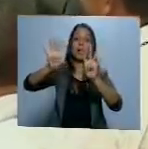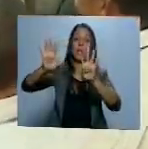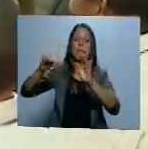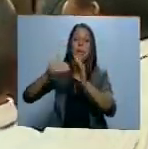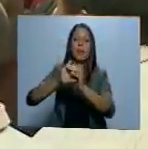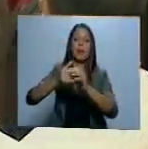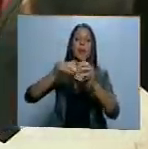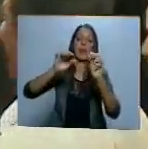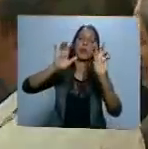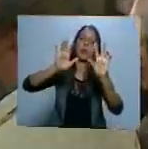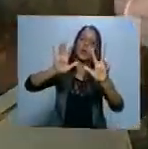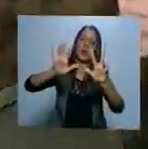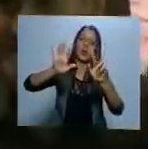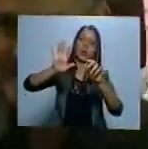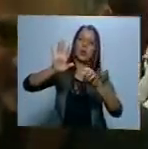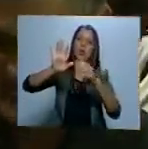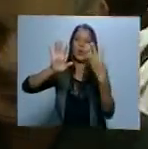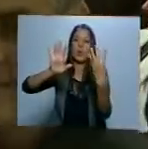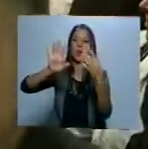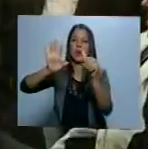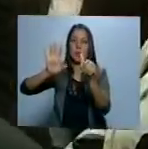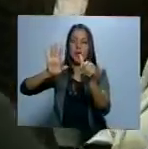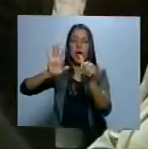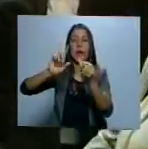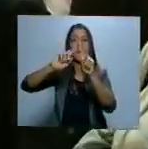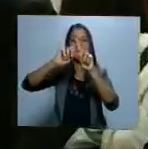649.896 votos, lo cual corresponde a un